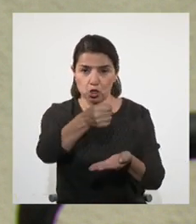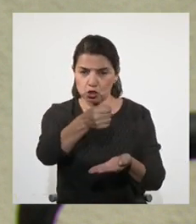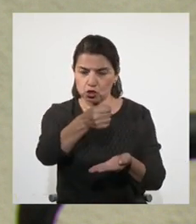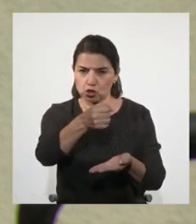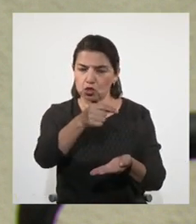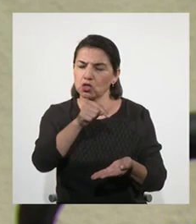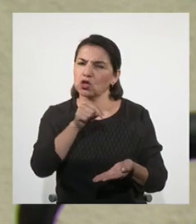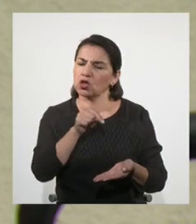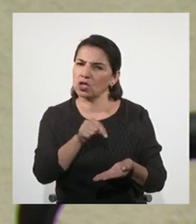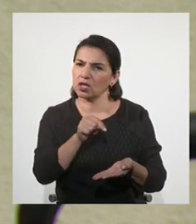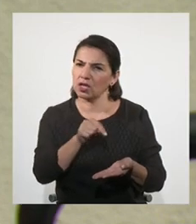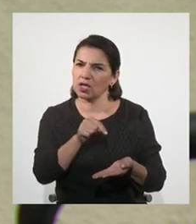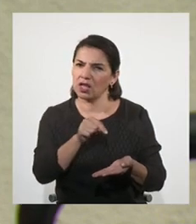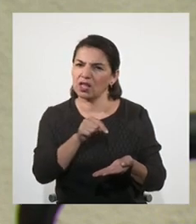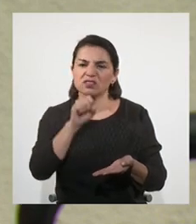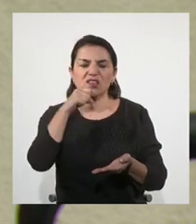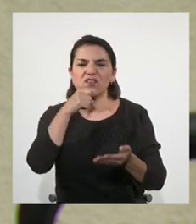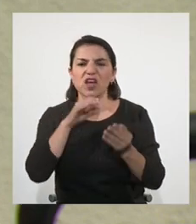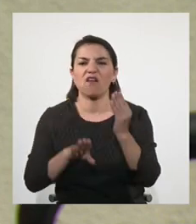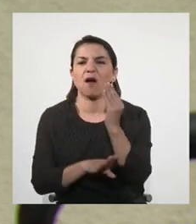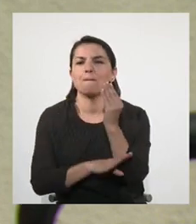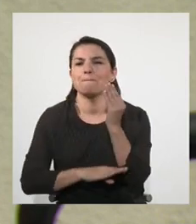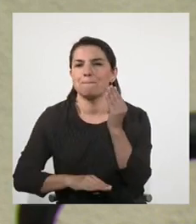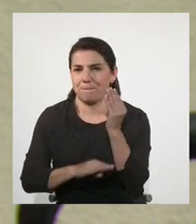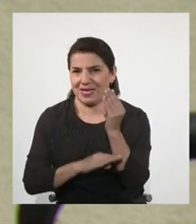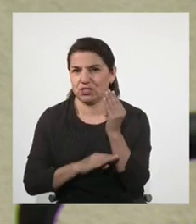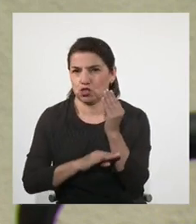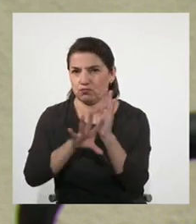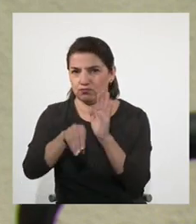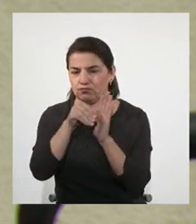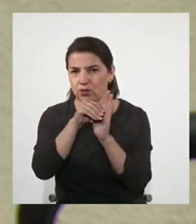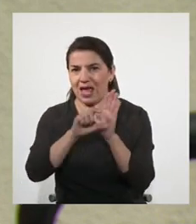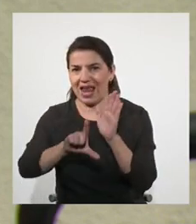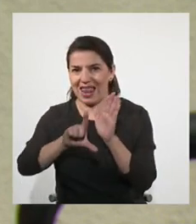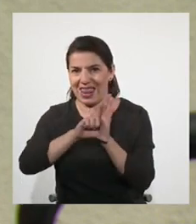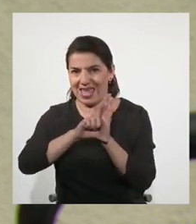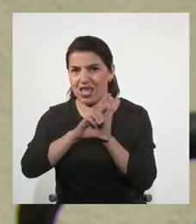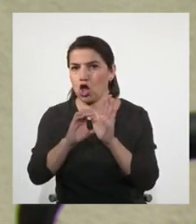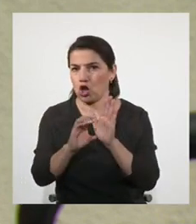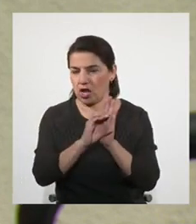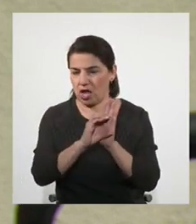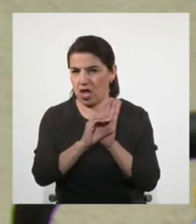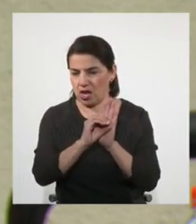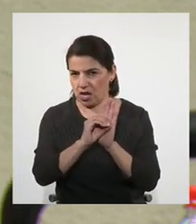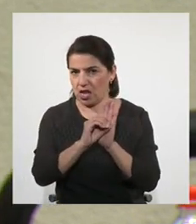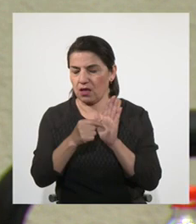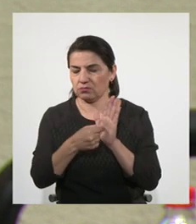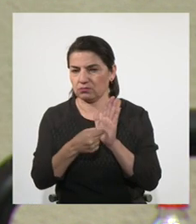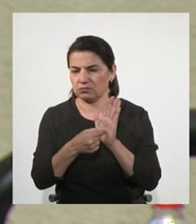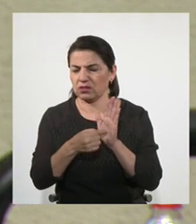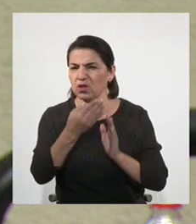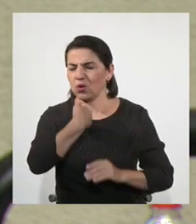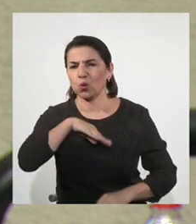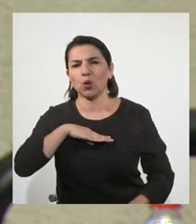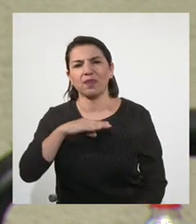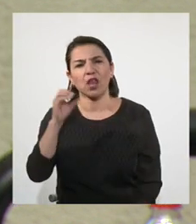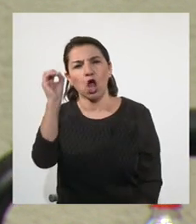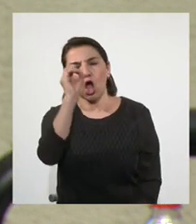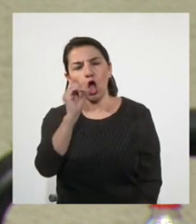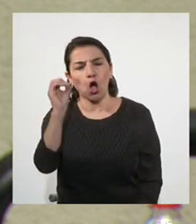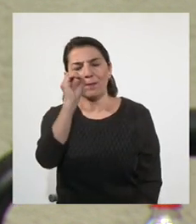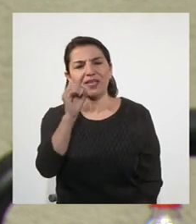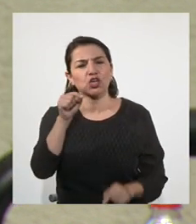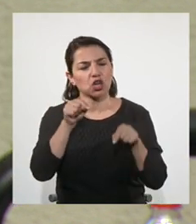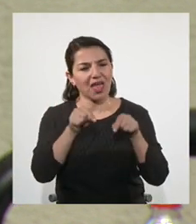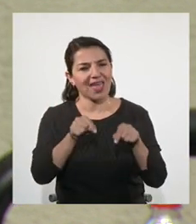el piso que está establecido en la ley orgánica. Y por lo tanto, nuestra opinión es que eso debiera